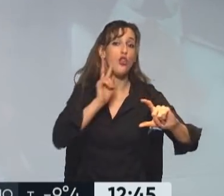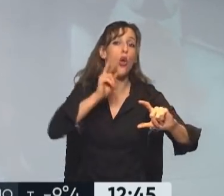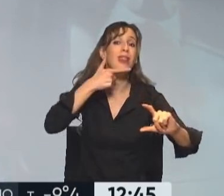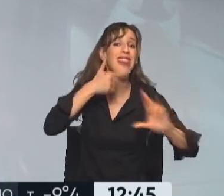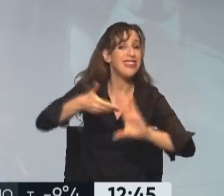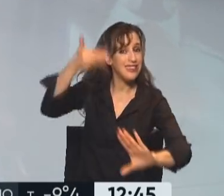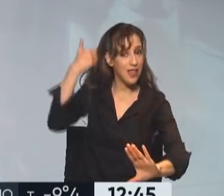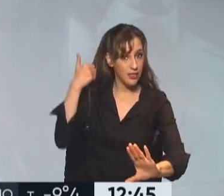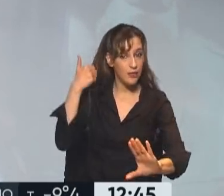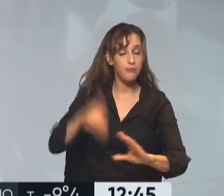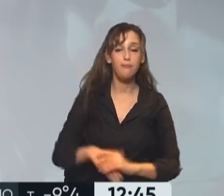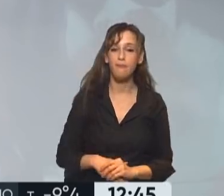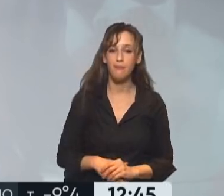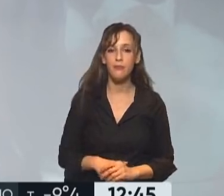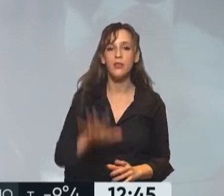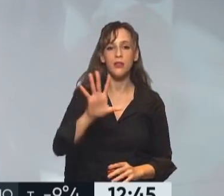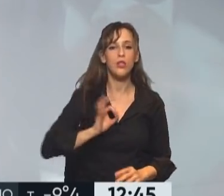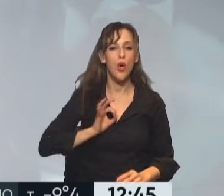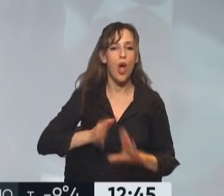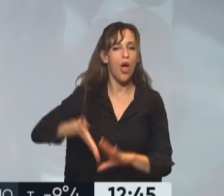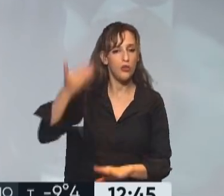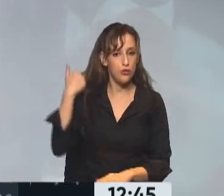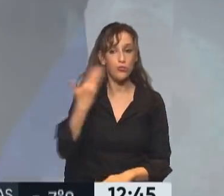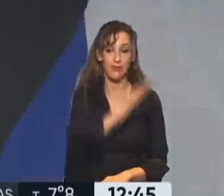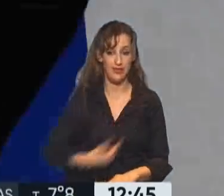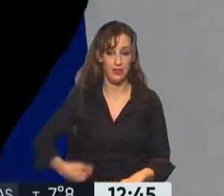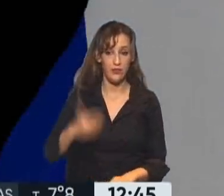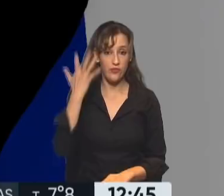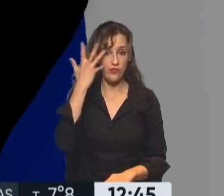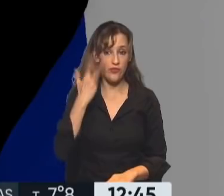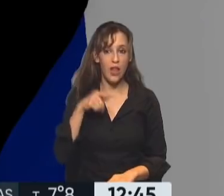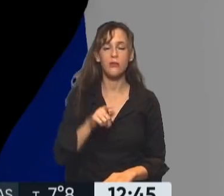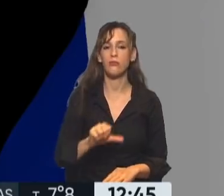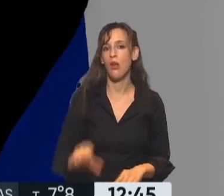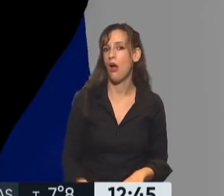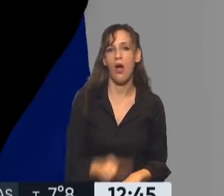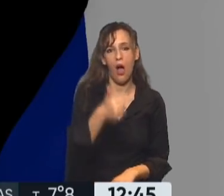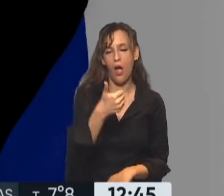Justamente hace 5 años el actual presidente francés ganaba el balotaje con el